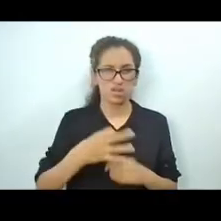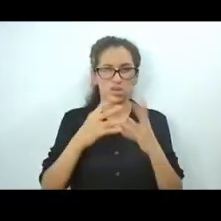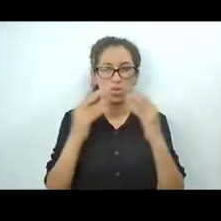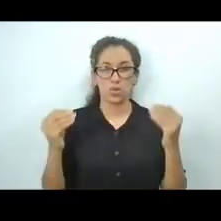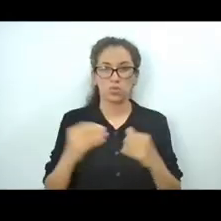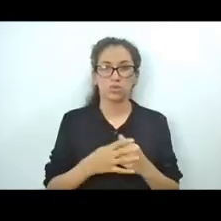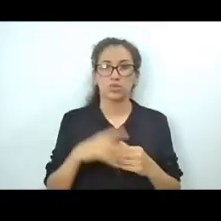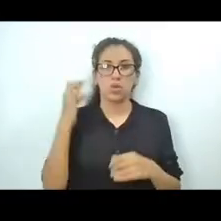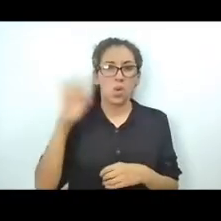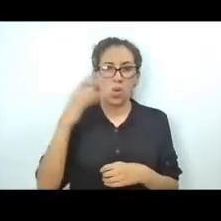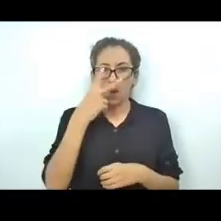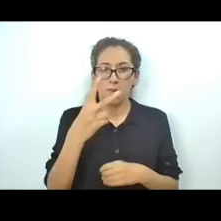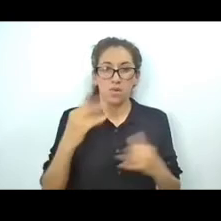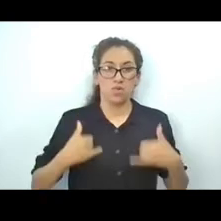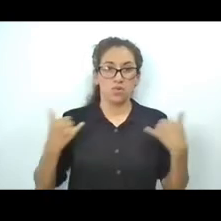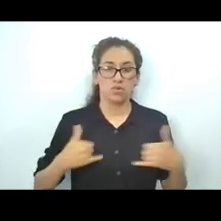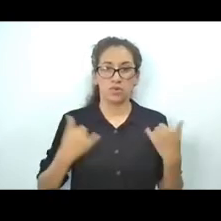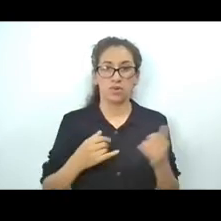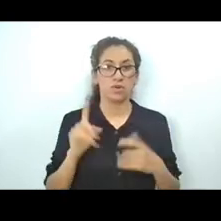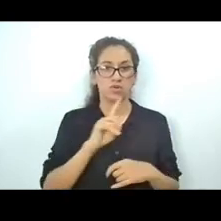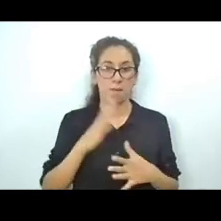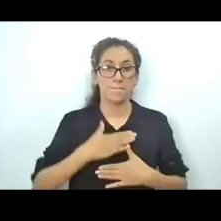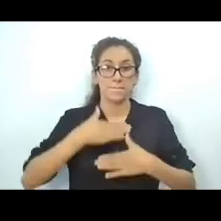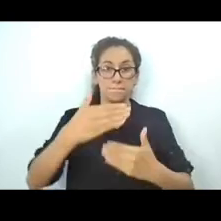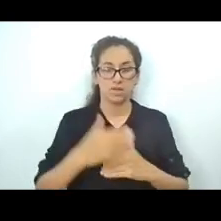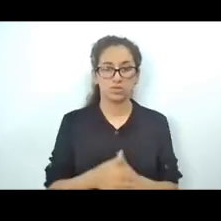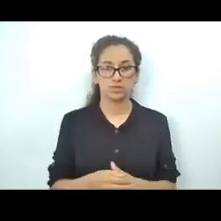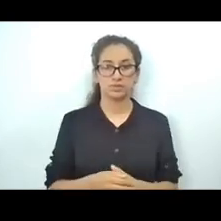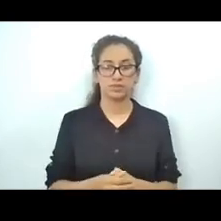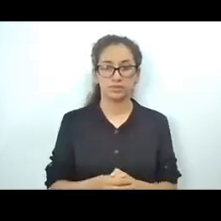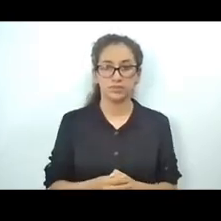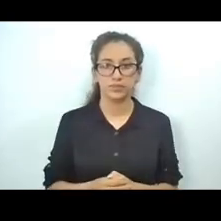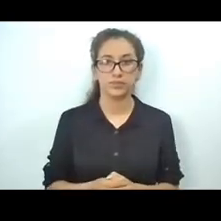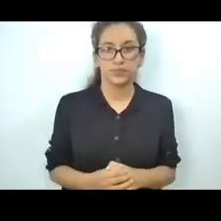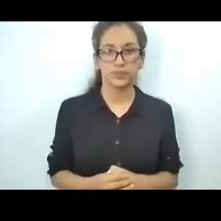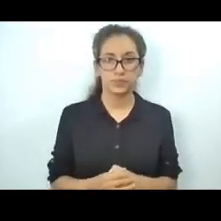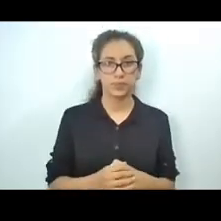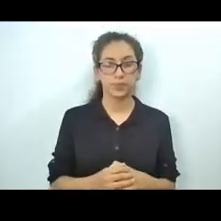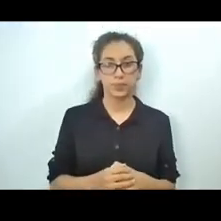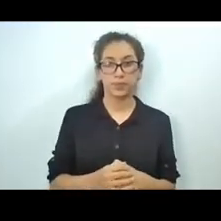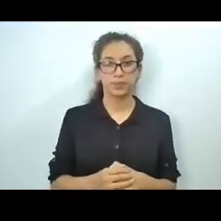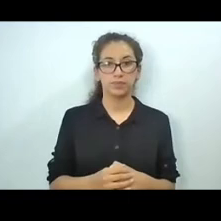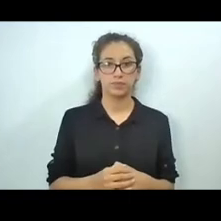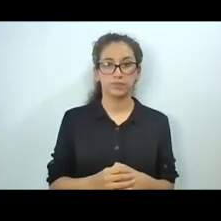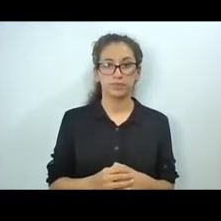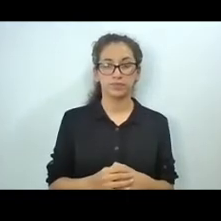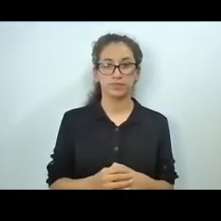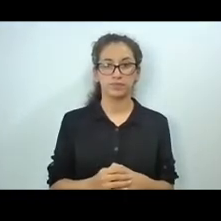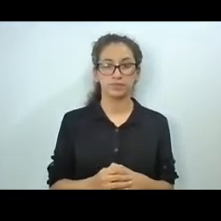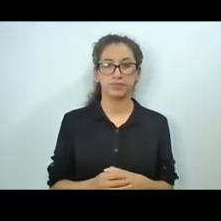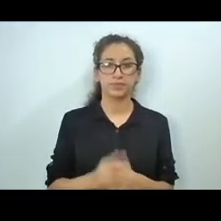es común del joven y no tanto del mayor, por ejemplo, ¿no? Ahora, a ver,